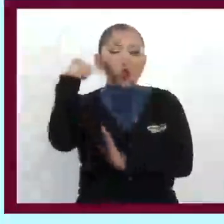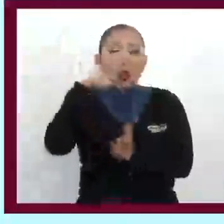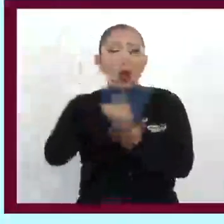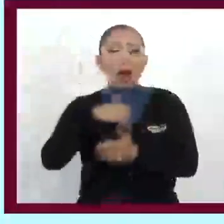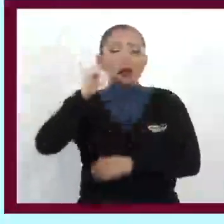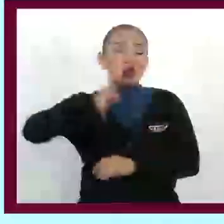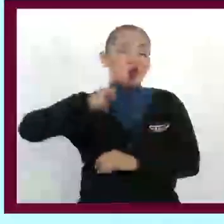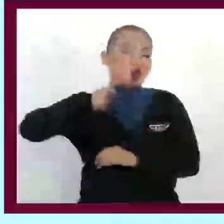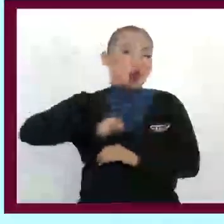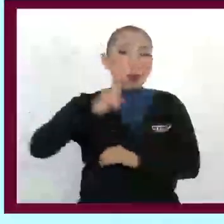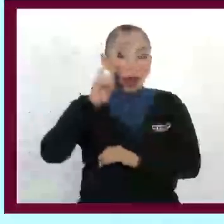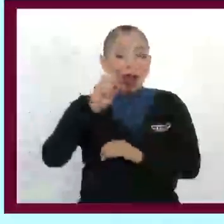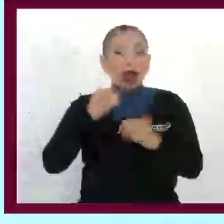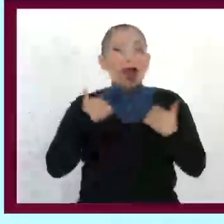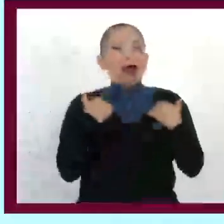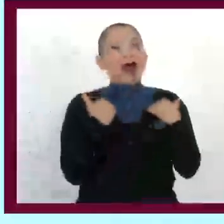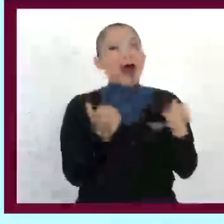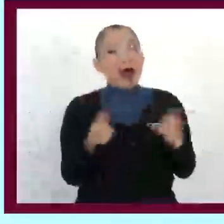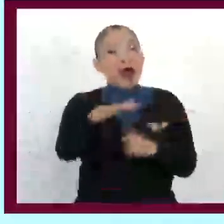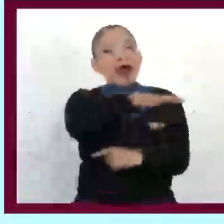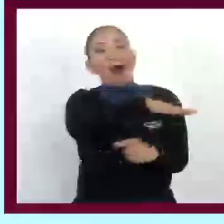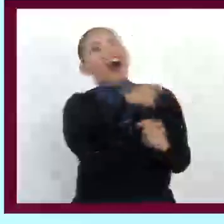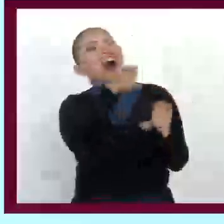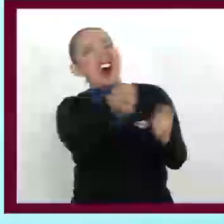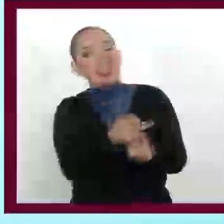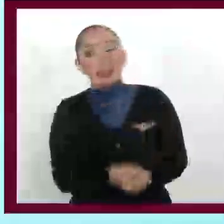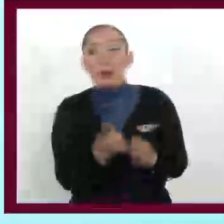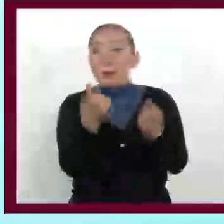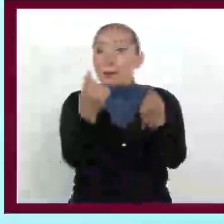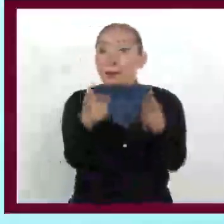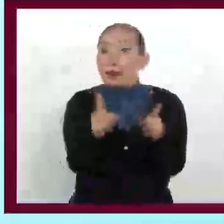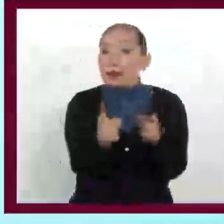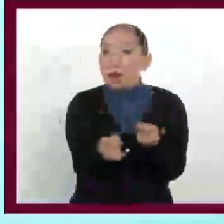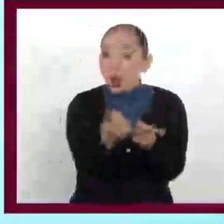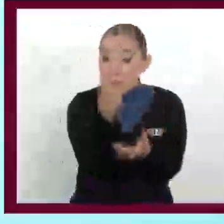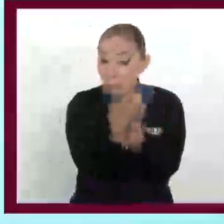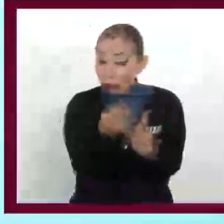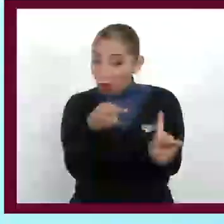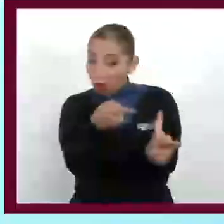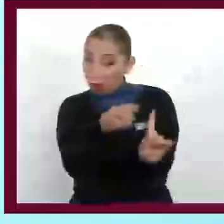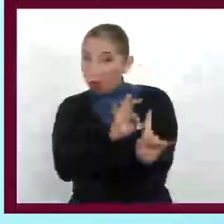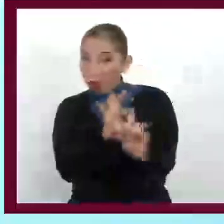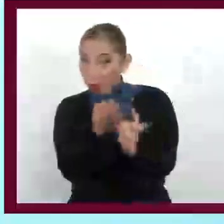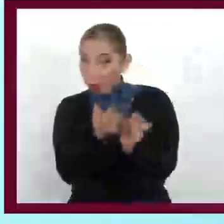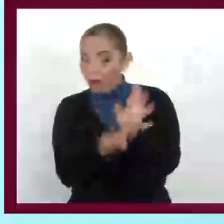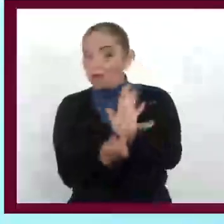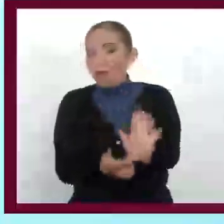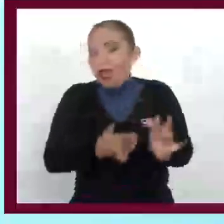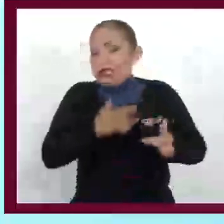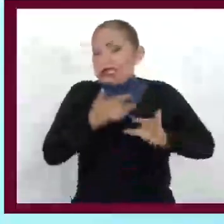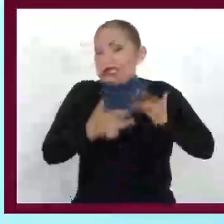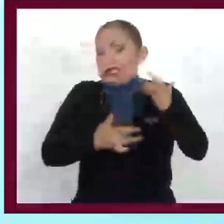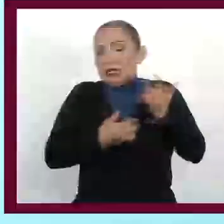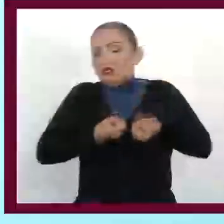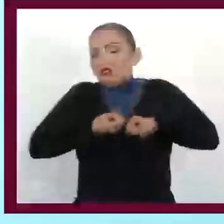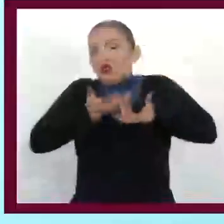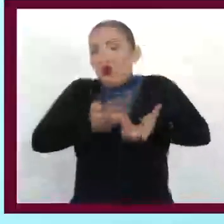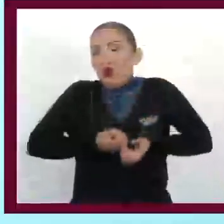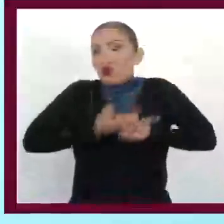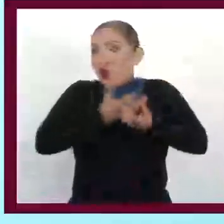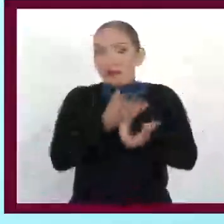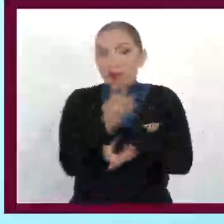las cavernas, para ir entendiendo lo que nos rodea. La música no es solo una manera de expresar nuestras